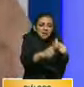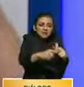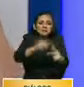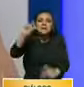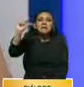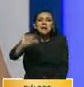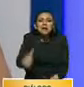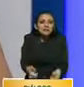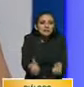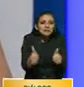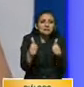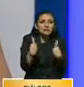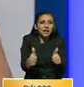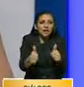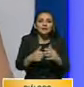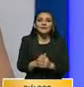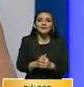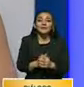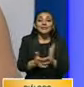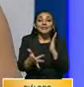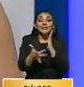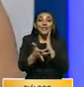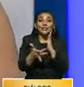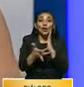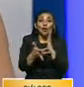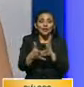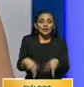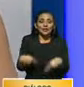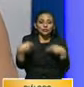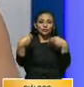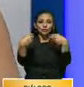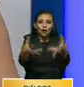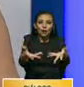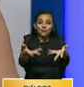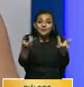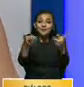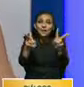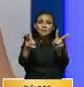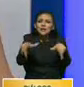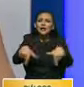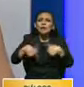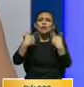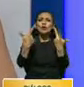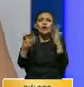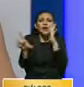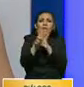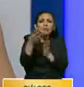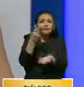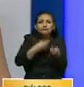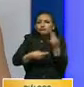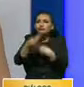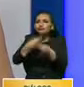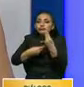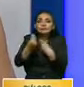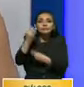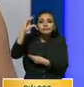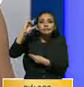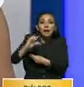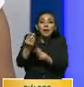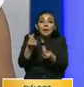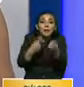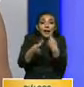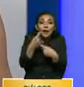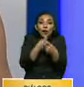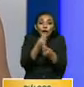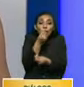barato, transferencia de tecnología y sobre todo una política de comercialización y sustentación de precios que ponga